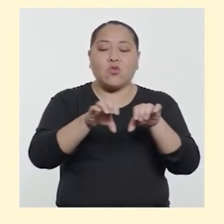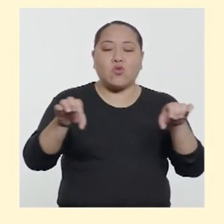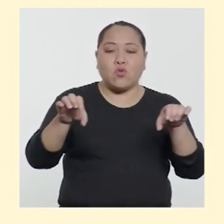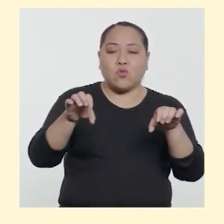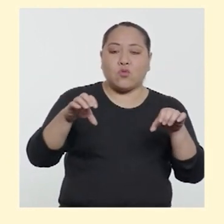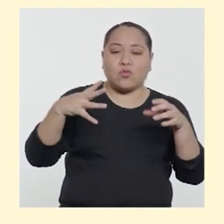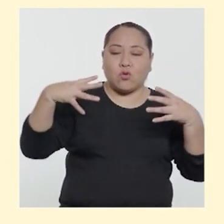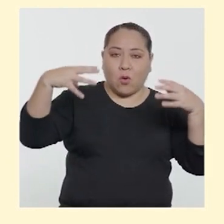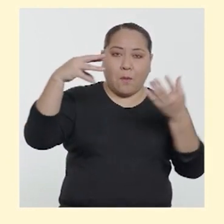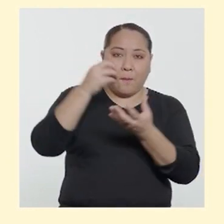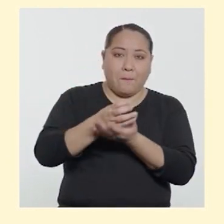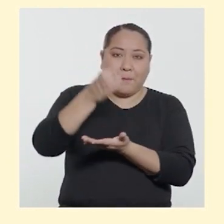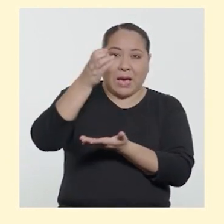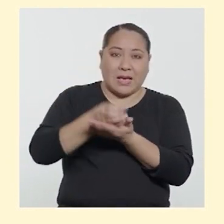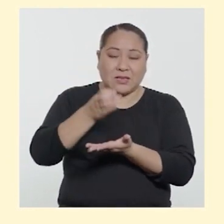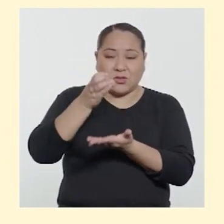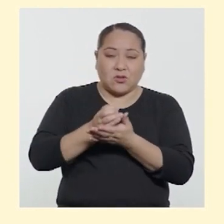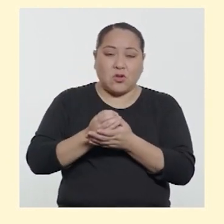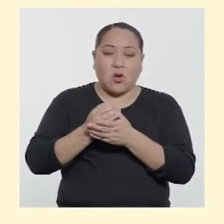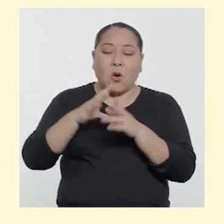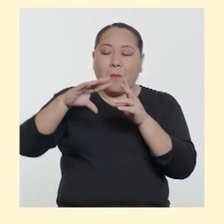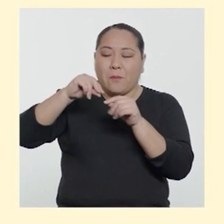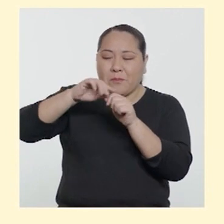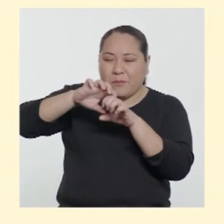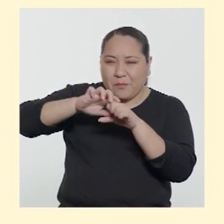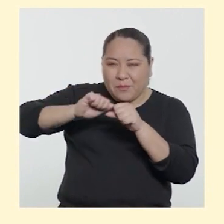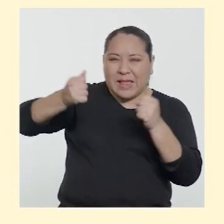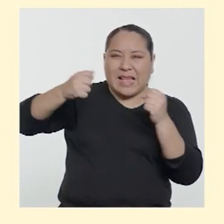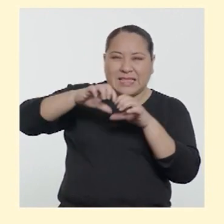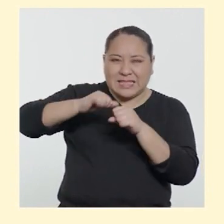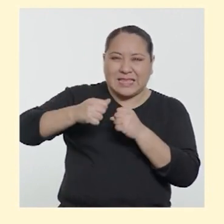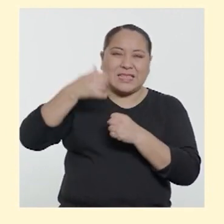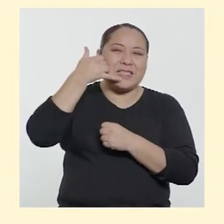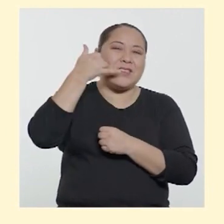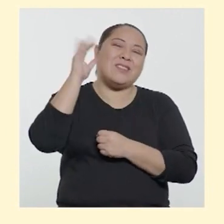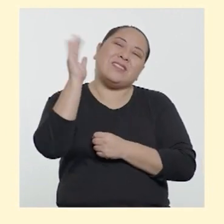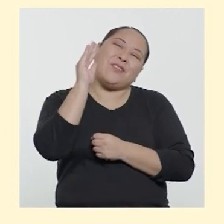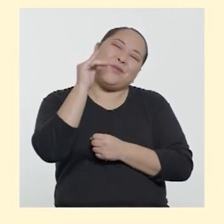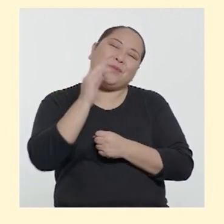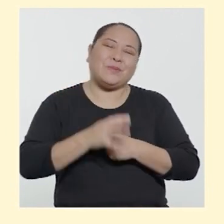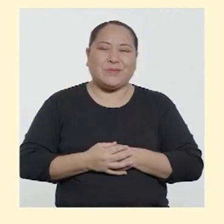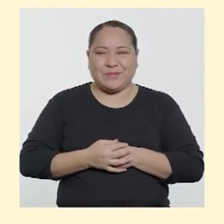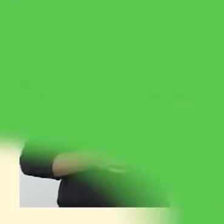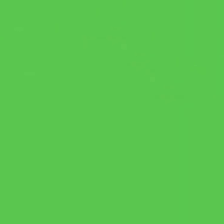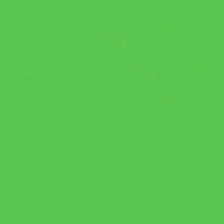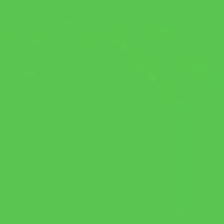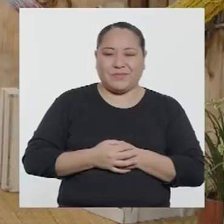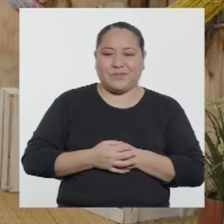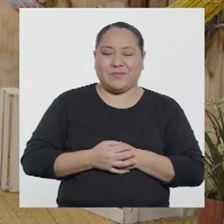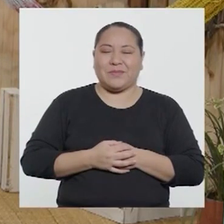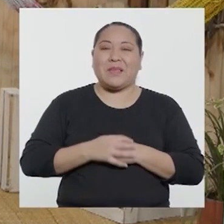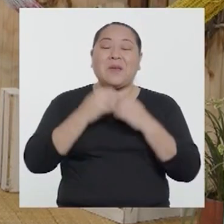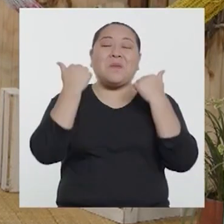de cartón, los vasos, plastilina y un celular. ¡Nos vemos! ¡Chao!